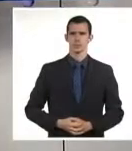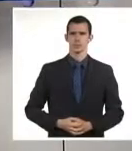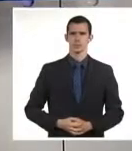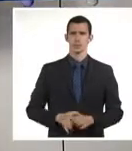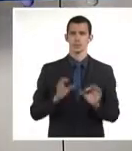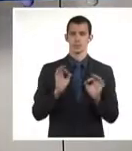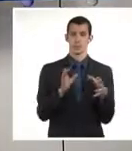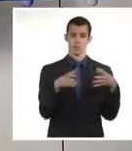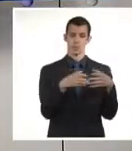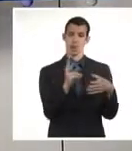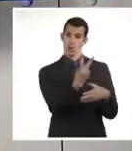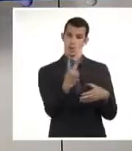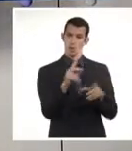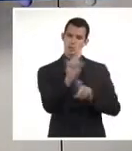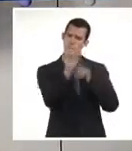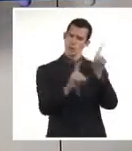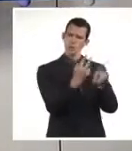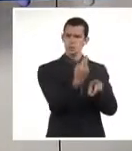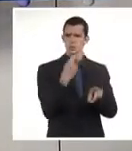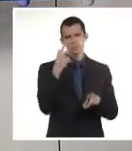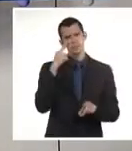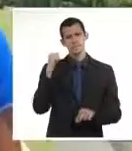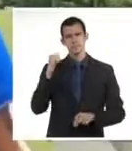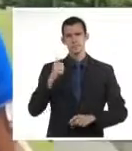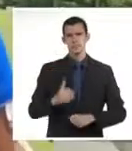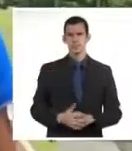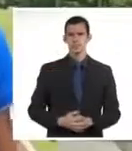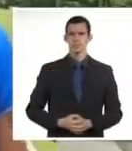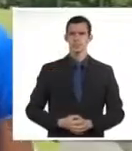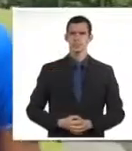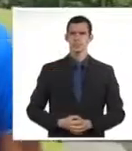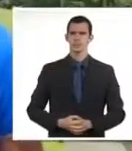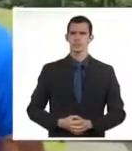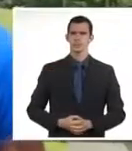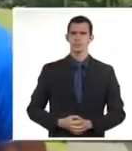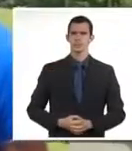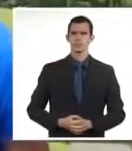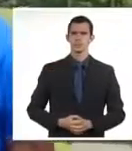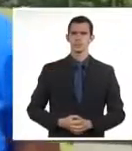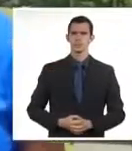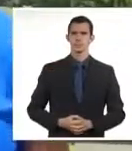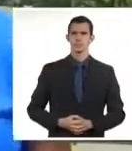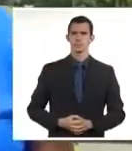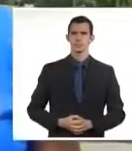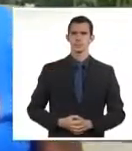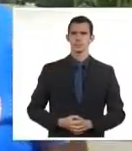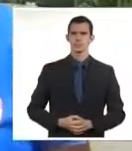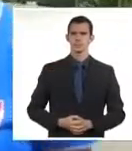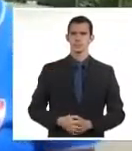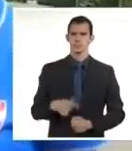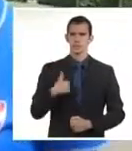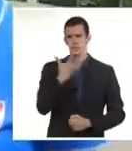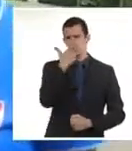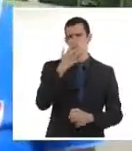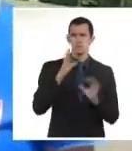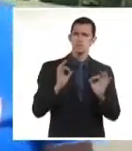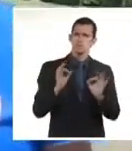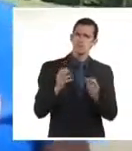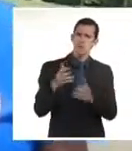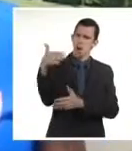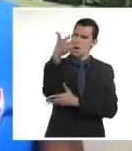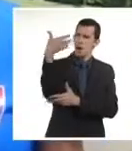cruces dejaron sus impresiones al colega robert hembras todo el acto ante la viento me siento como si tengo un compromiso